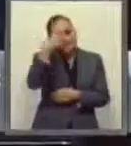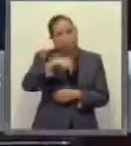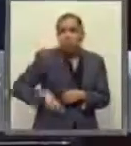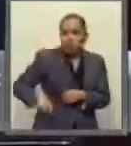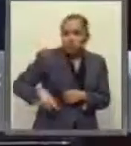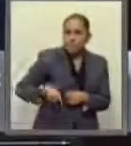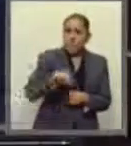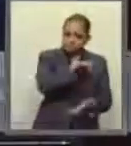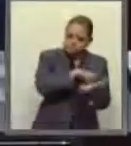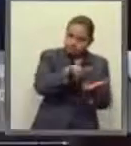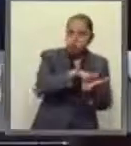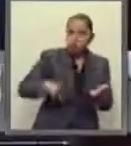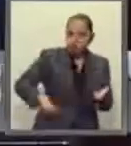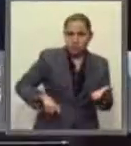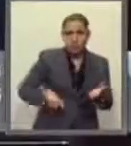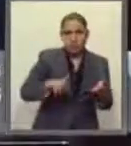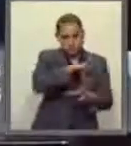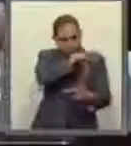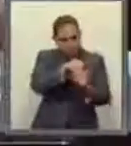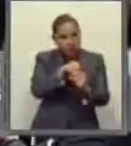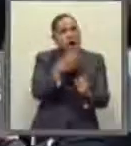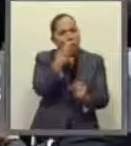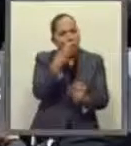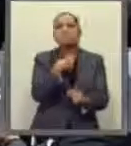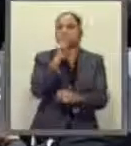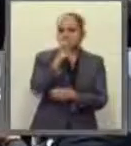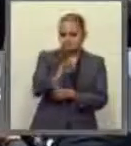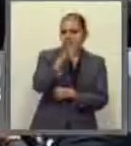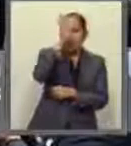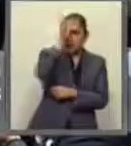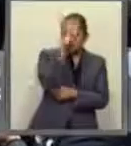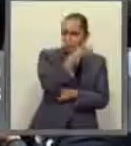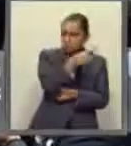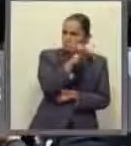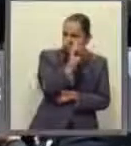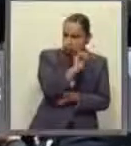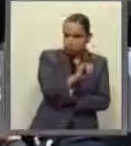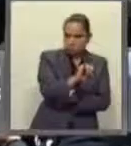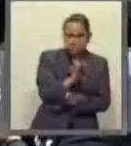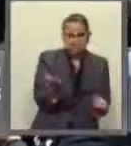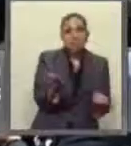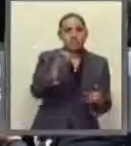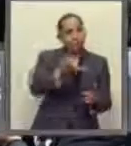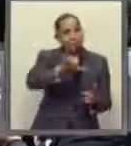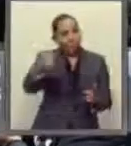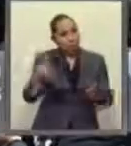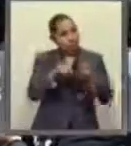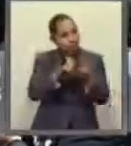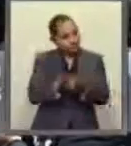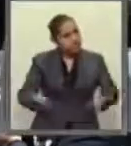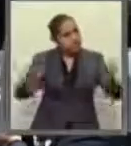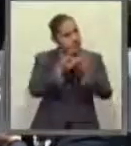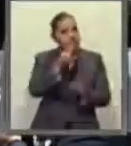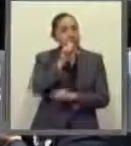nosotros estamos a favor de ello pero también hay otro tema muy importante que es el de